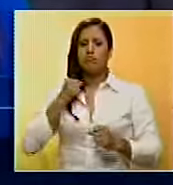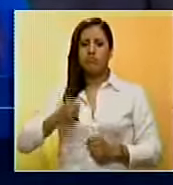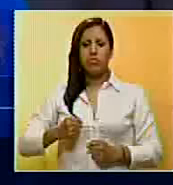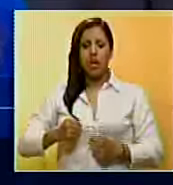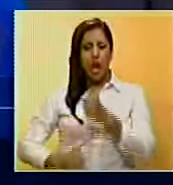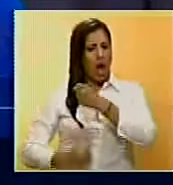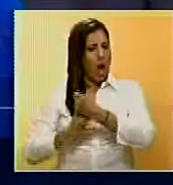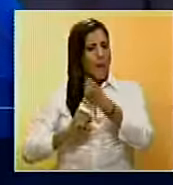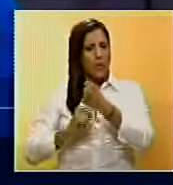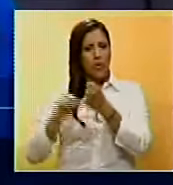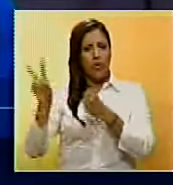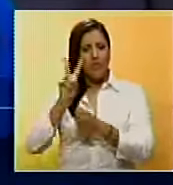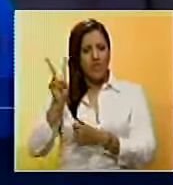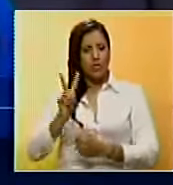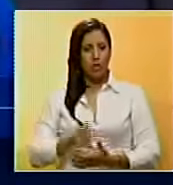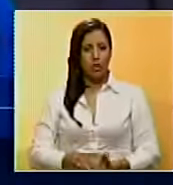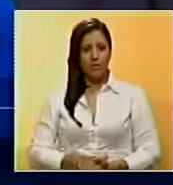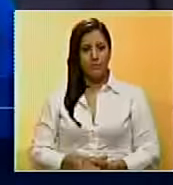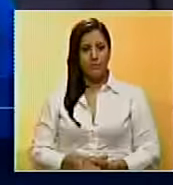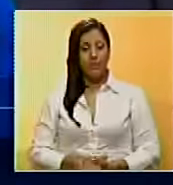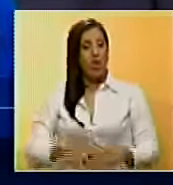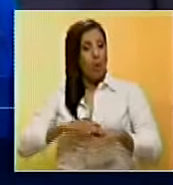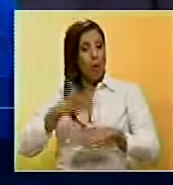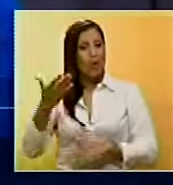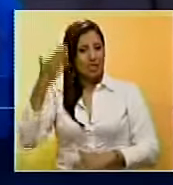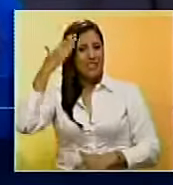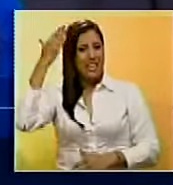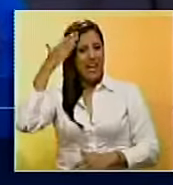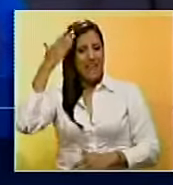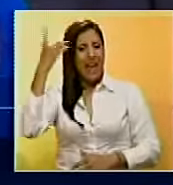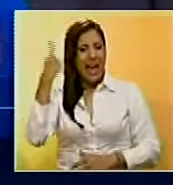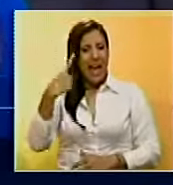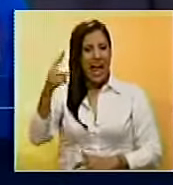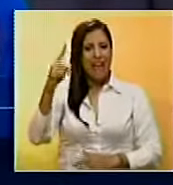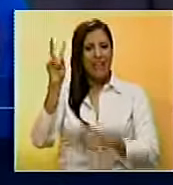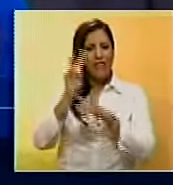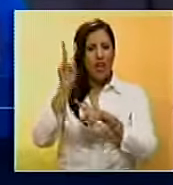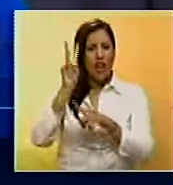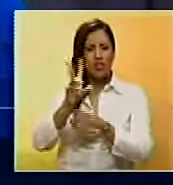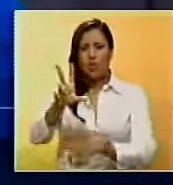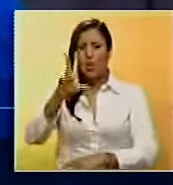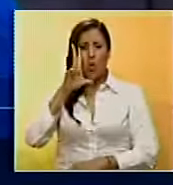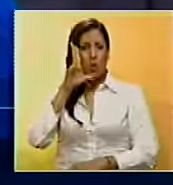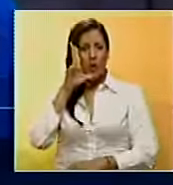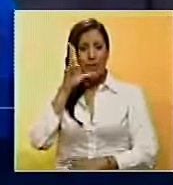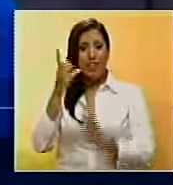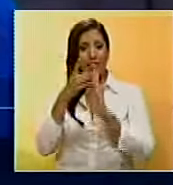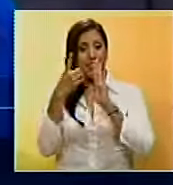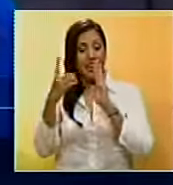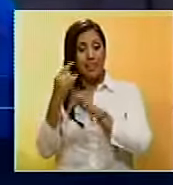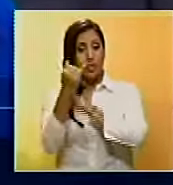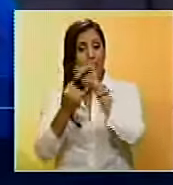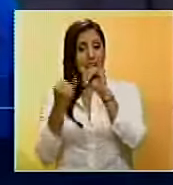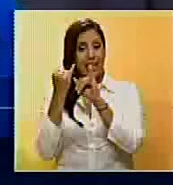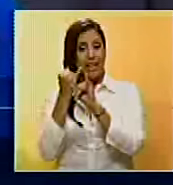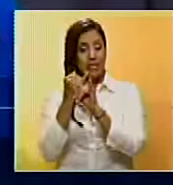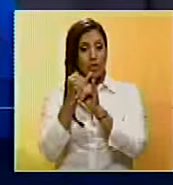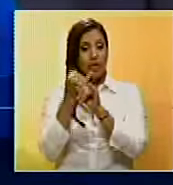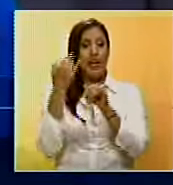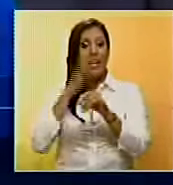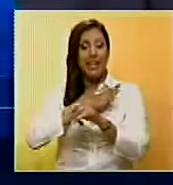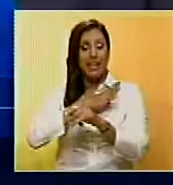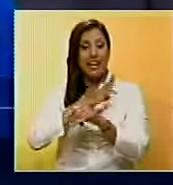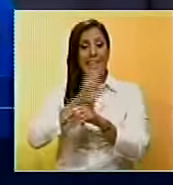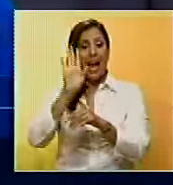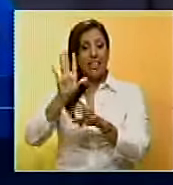de solidaridad con Venezuela, porque sabemos que estamos ante una violación flagrante del derecho internacional que es de